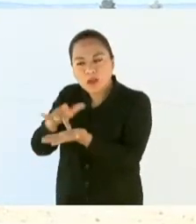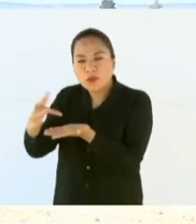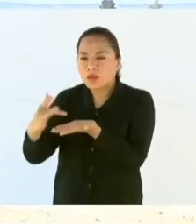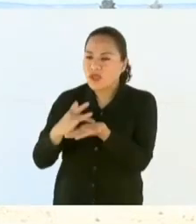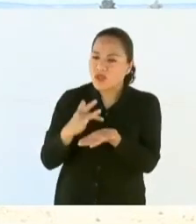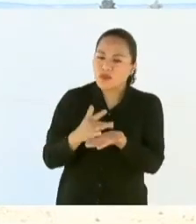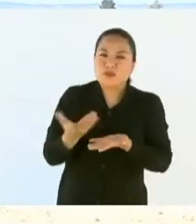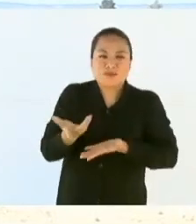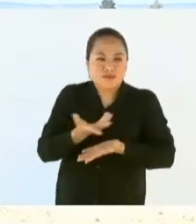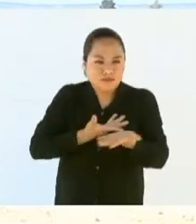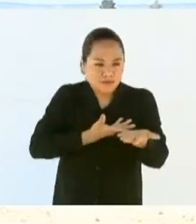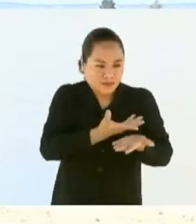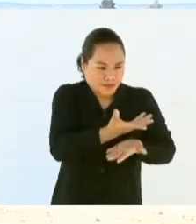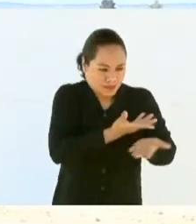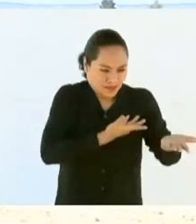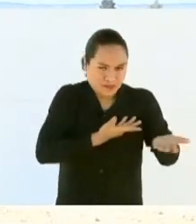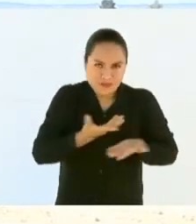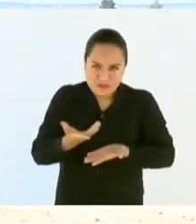No